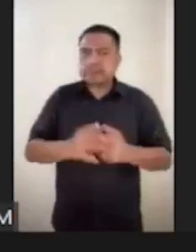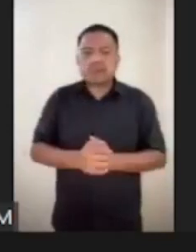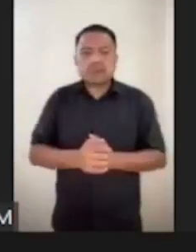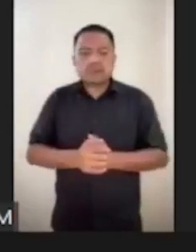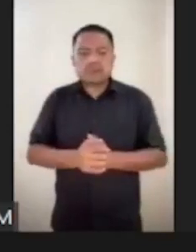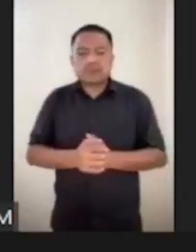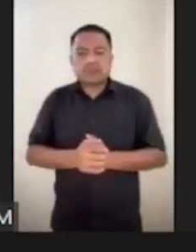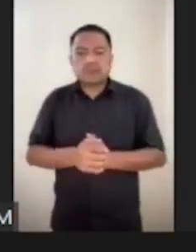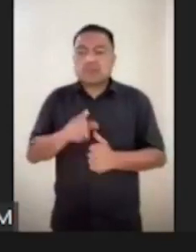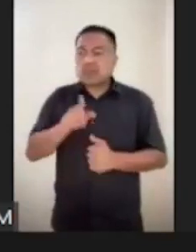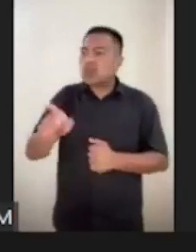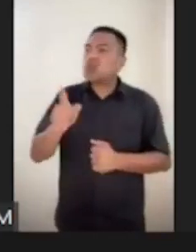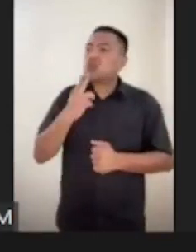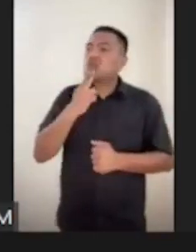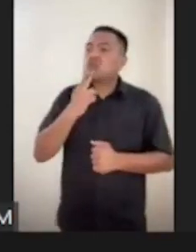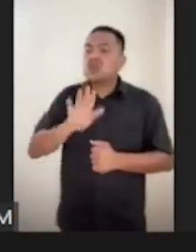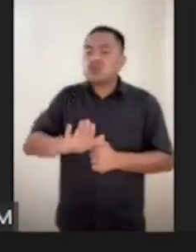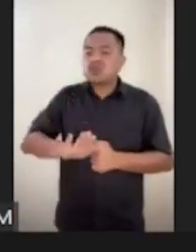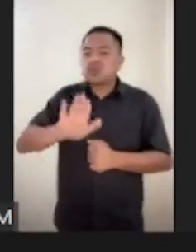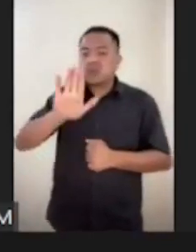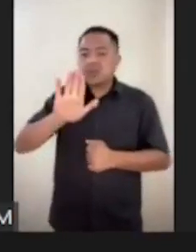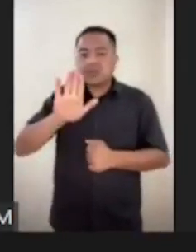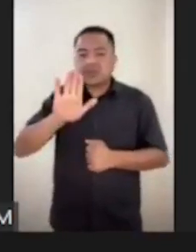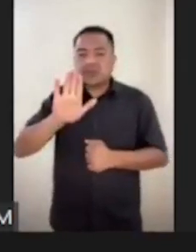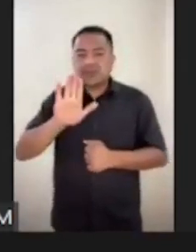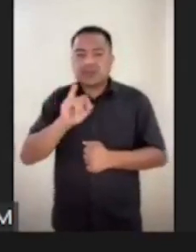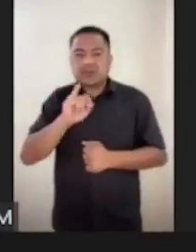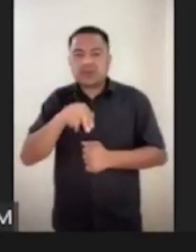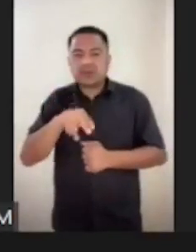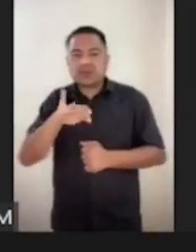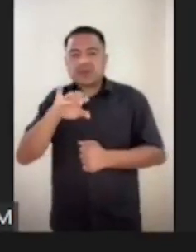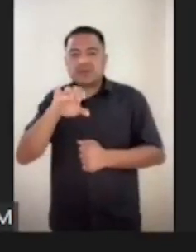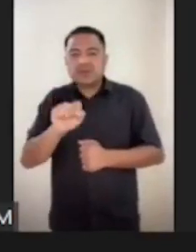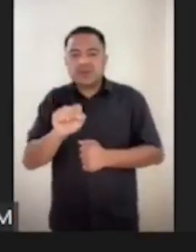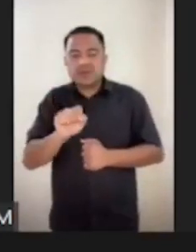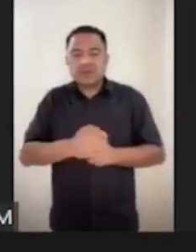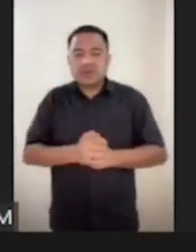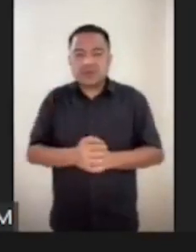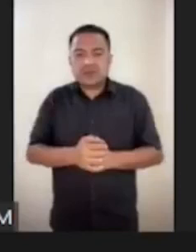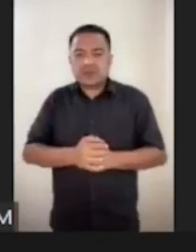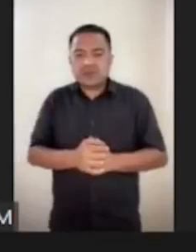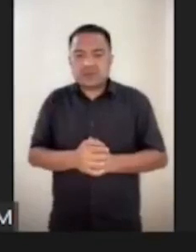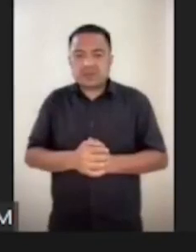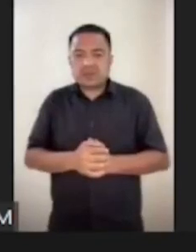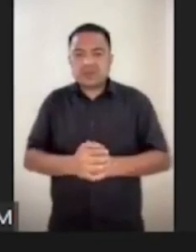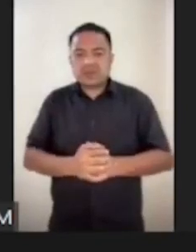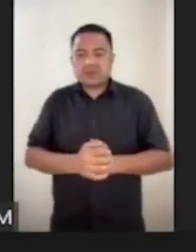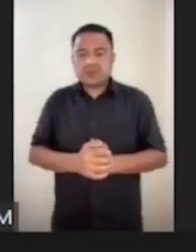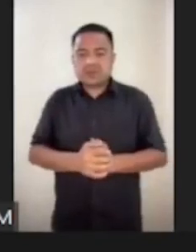Tiene el uso de la voz el magistrado José Inés Betancourt Salgado en esta primera ronda.